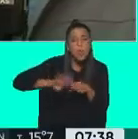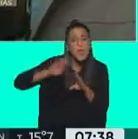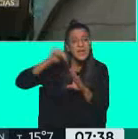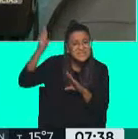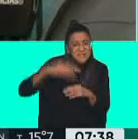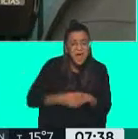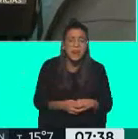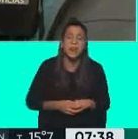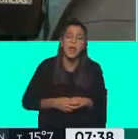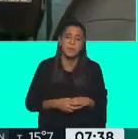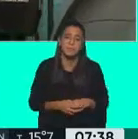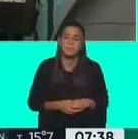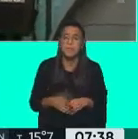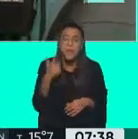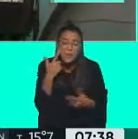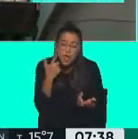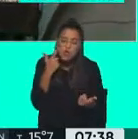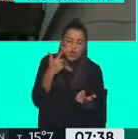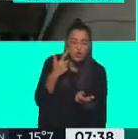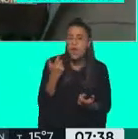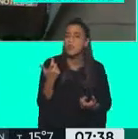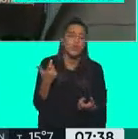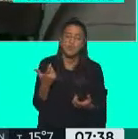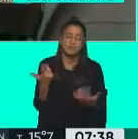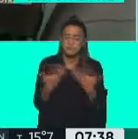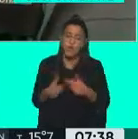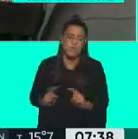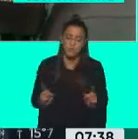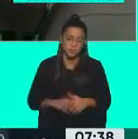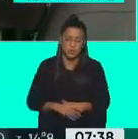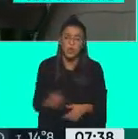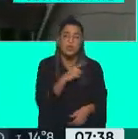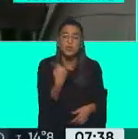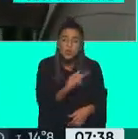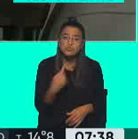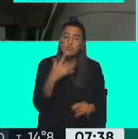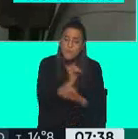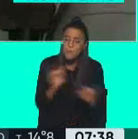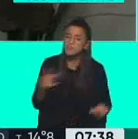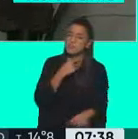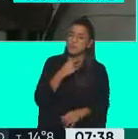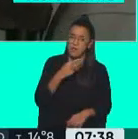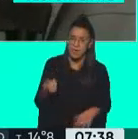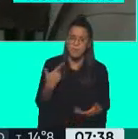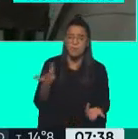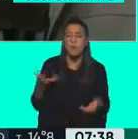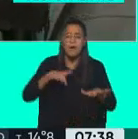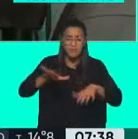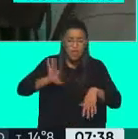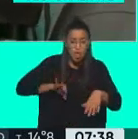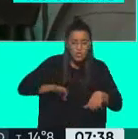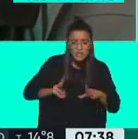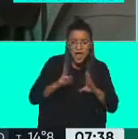externa, no está funcionando. Queremos que se nos informe de la actividad realizada durante